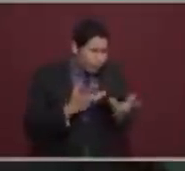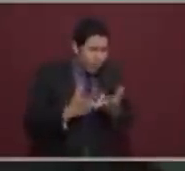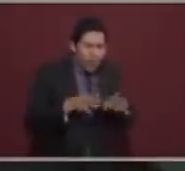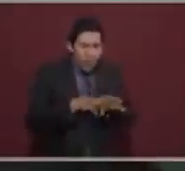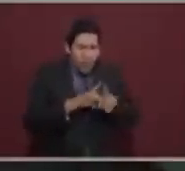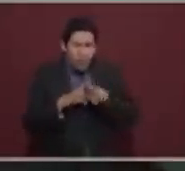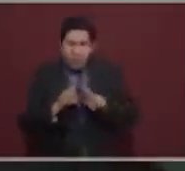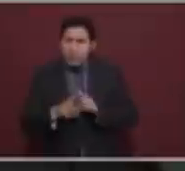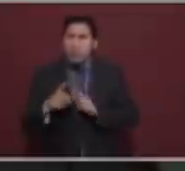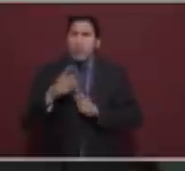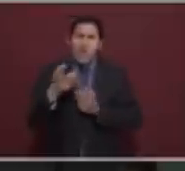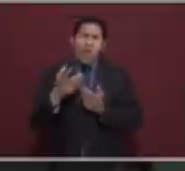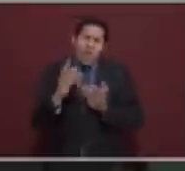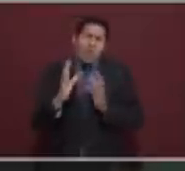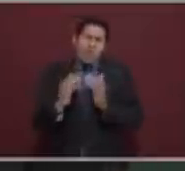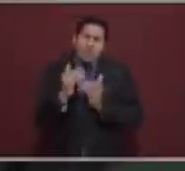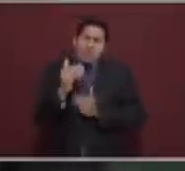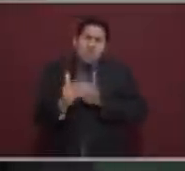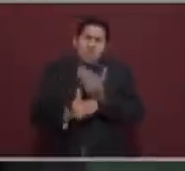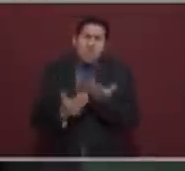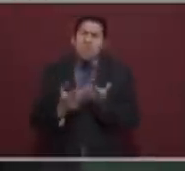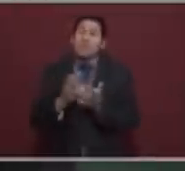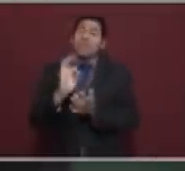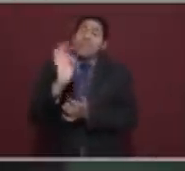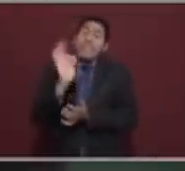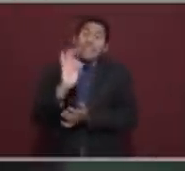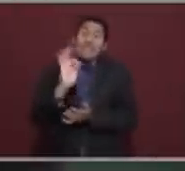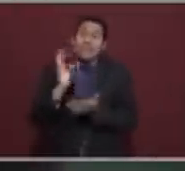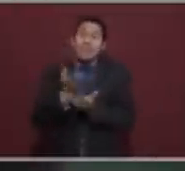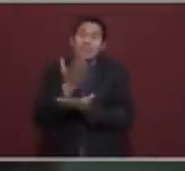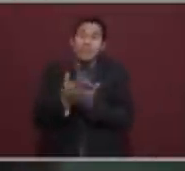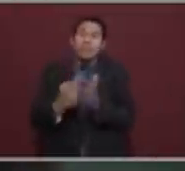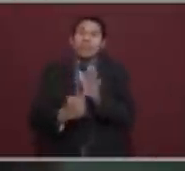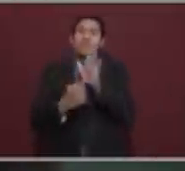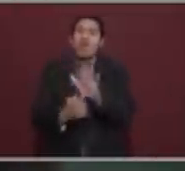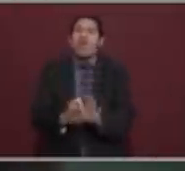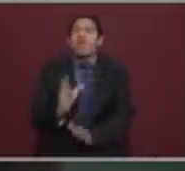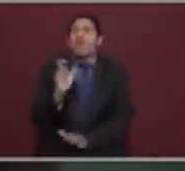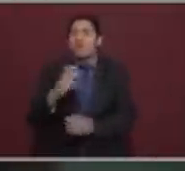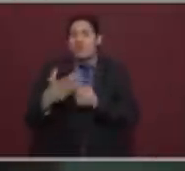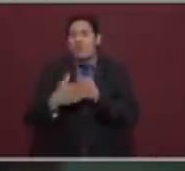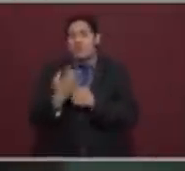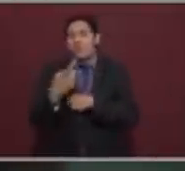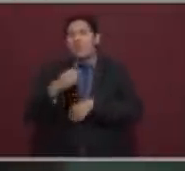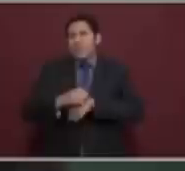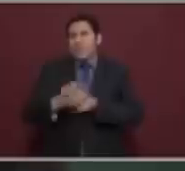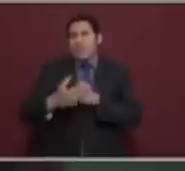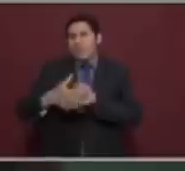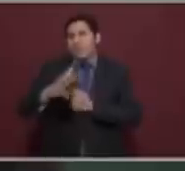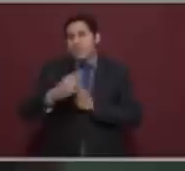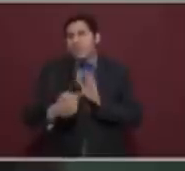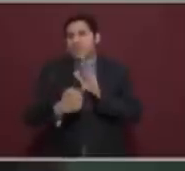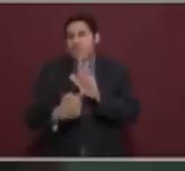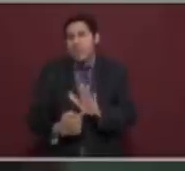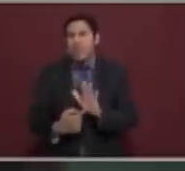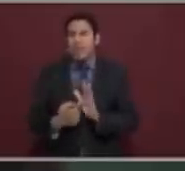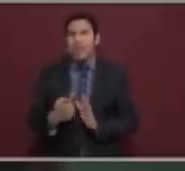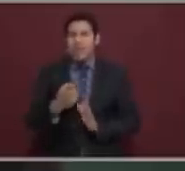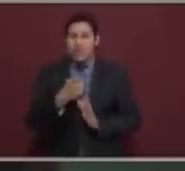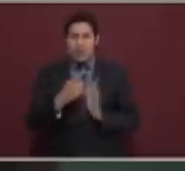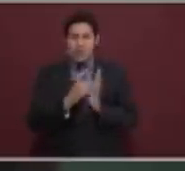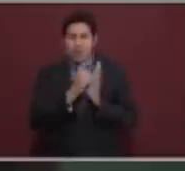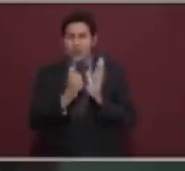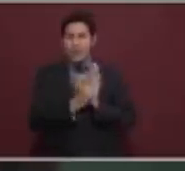probablemente las presentaremos la próxima semana esta es la ley reglamentaria de los